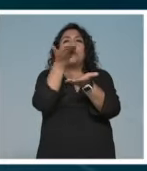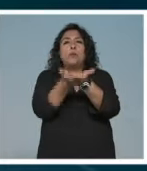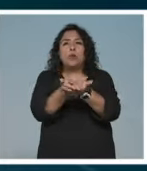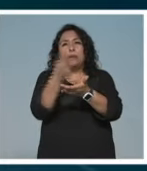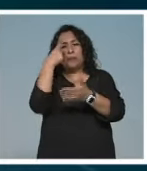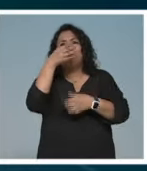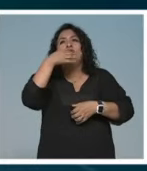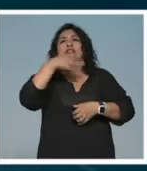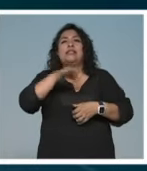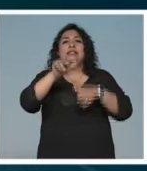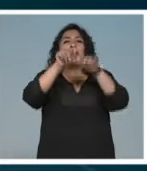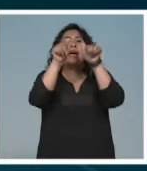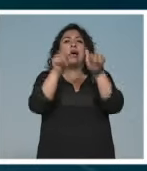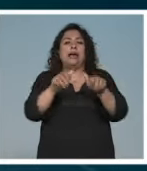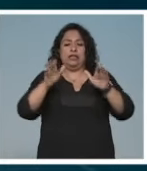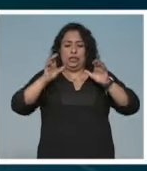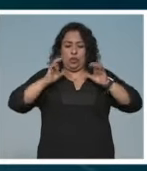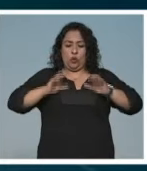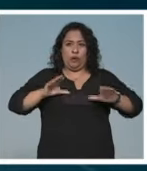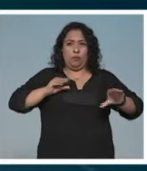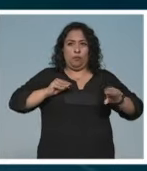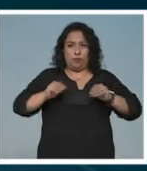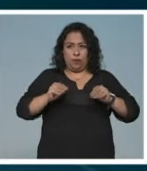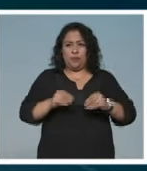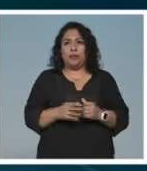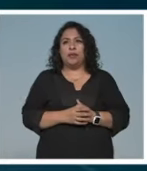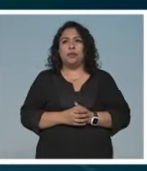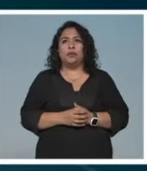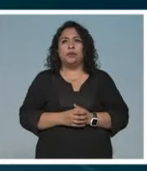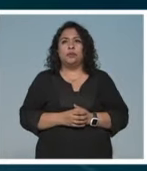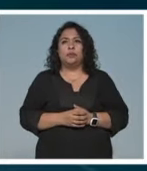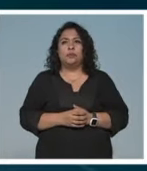para celebrar el arte del cuerpo en movimiento.